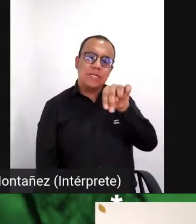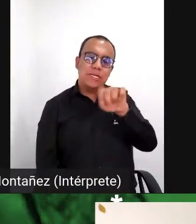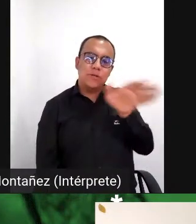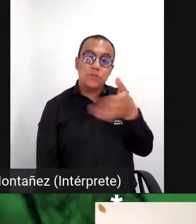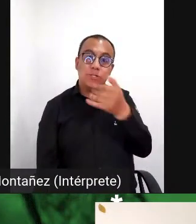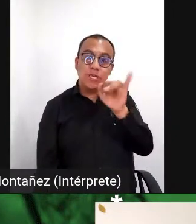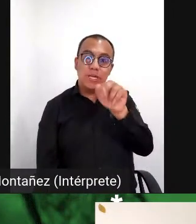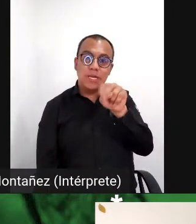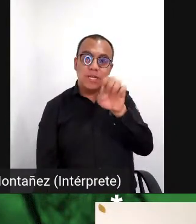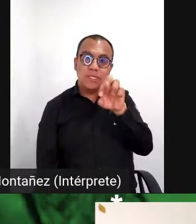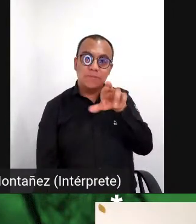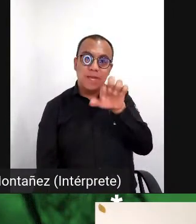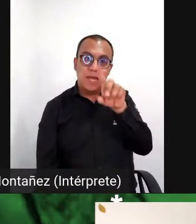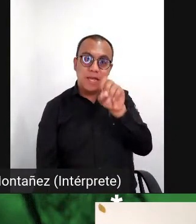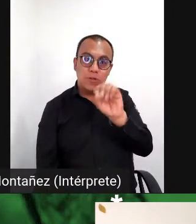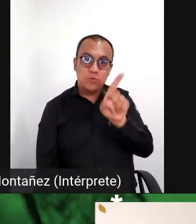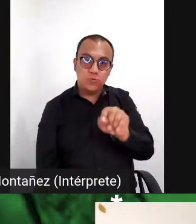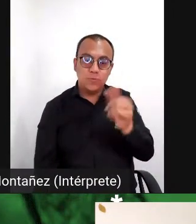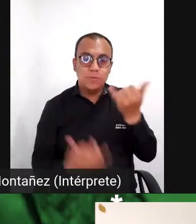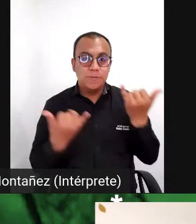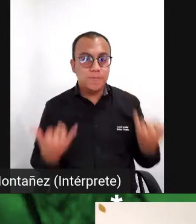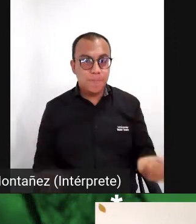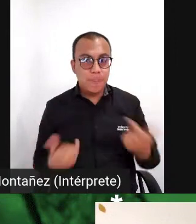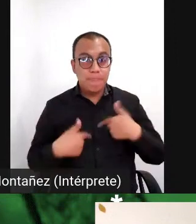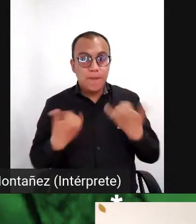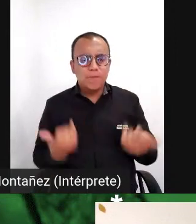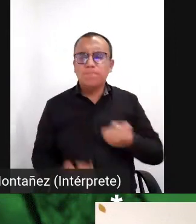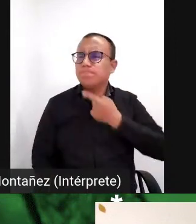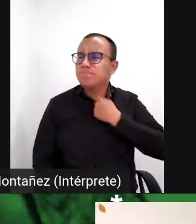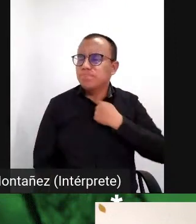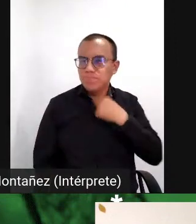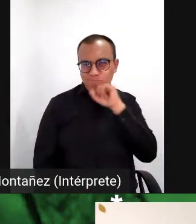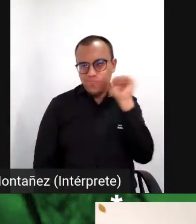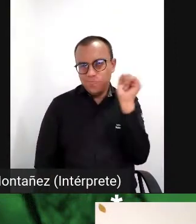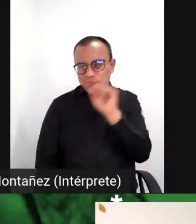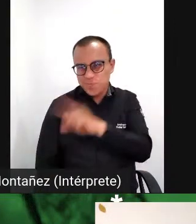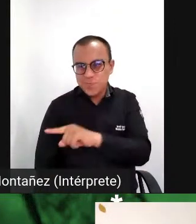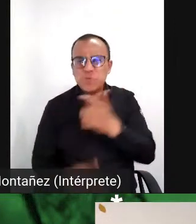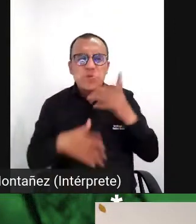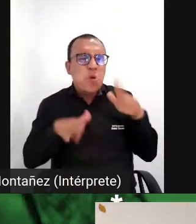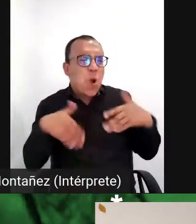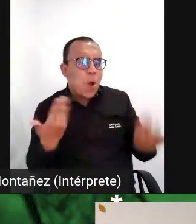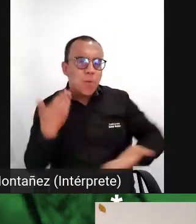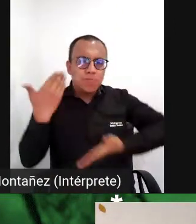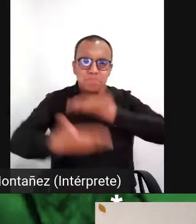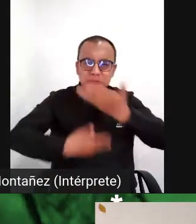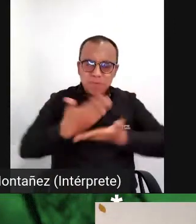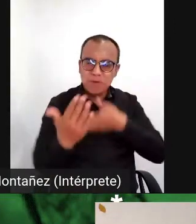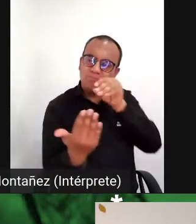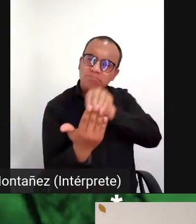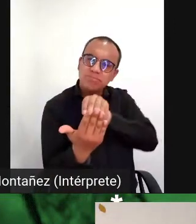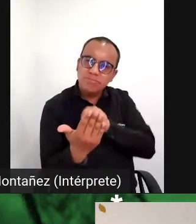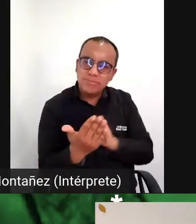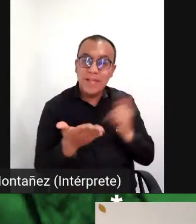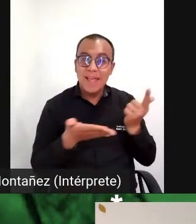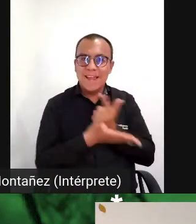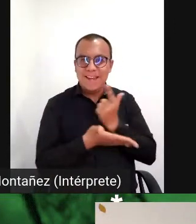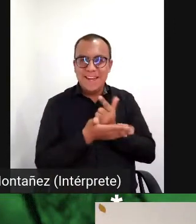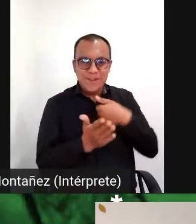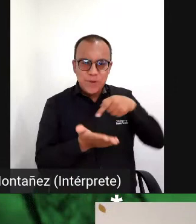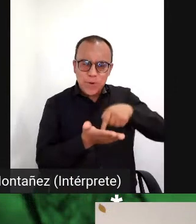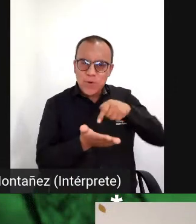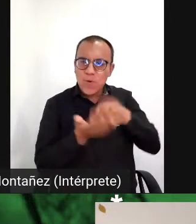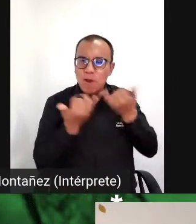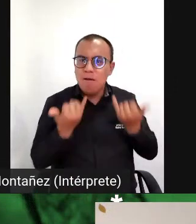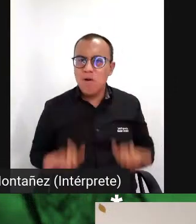Vale. Entonces, nos gustaría saber cómo fue ese proceso creativo y editorial del libro Vecinos Inesperados, ¿no?